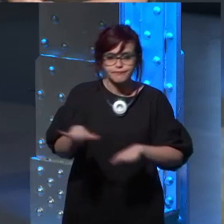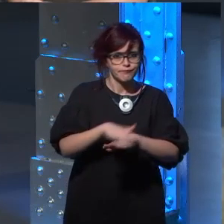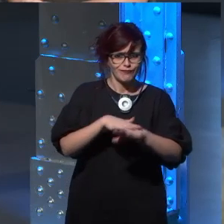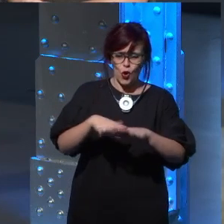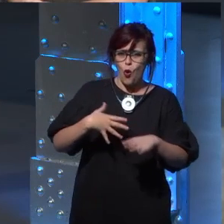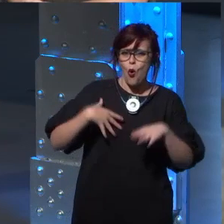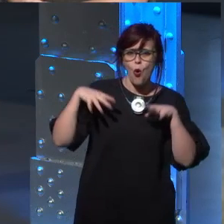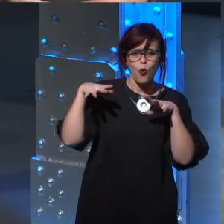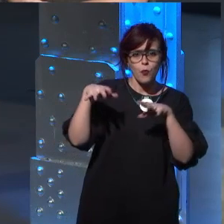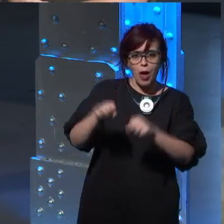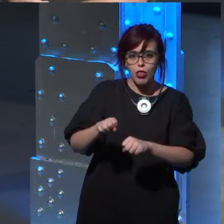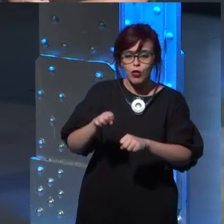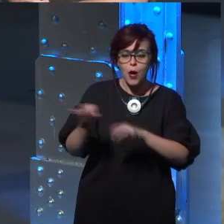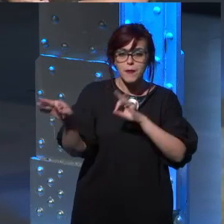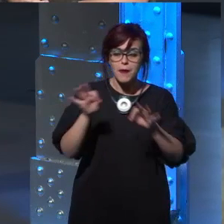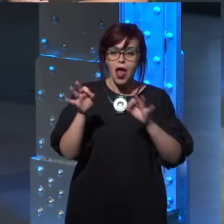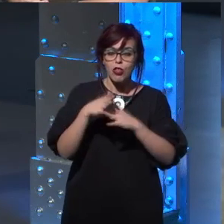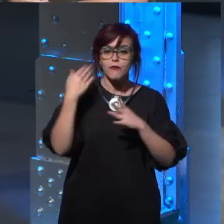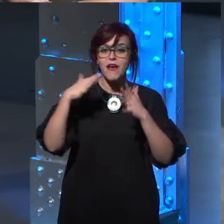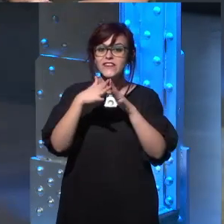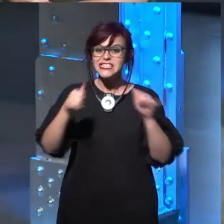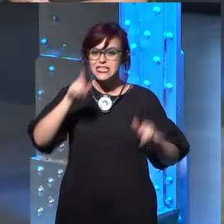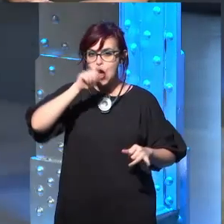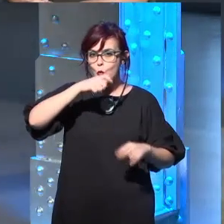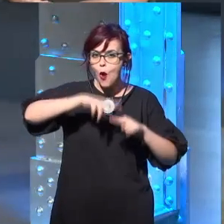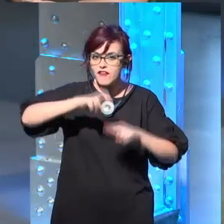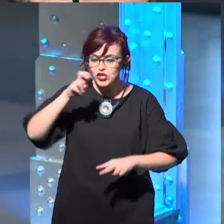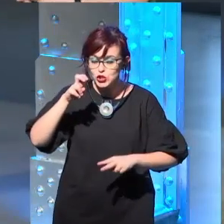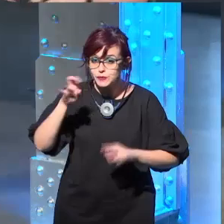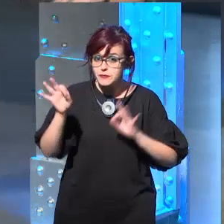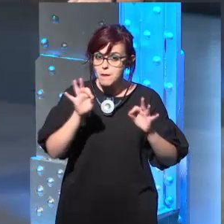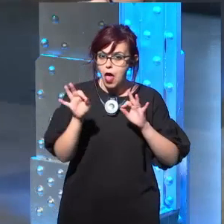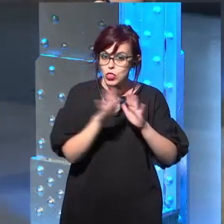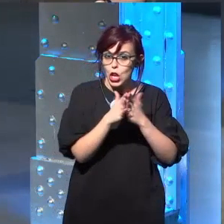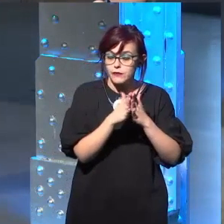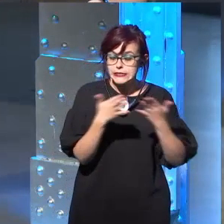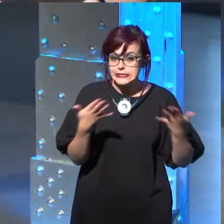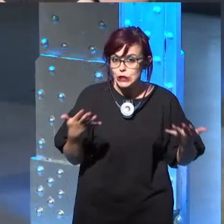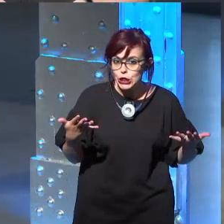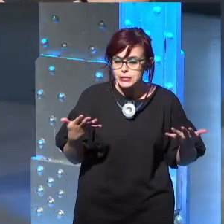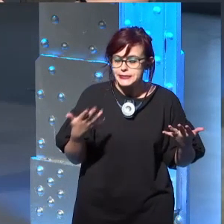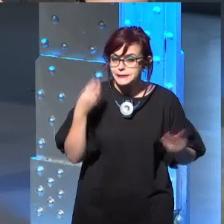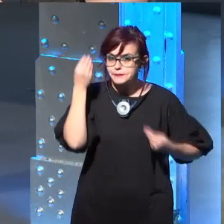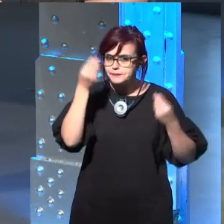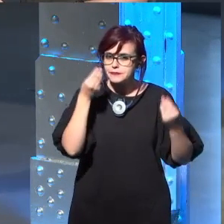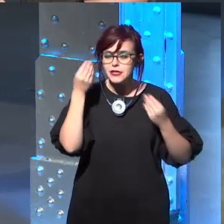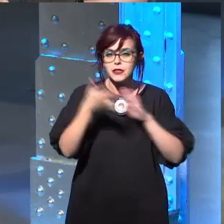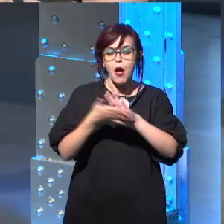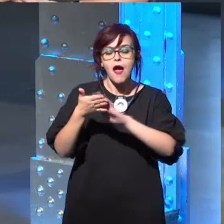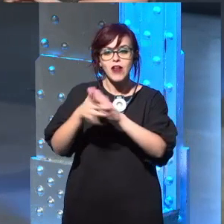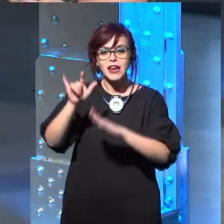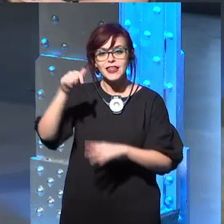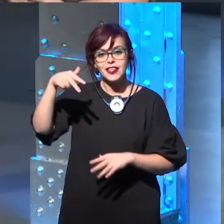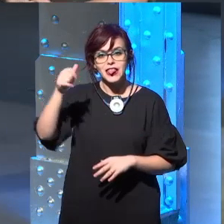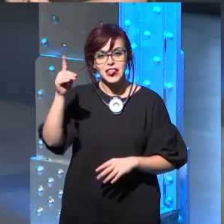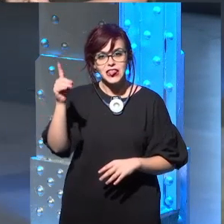de escribir la encyclopedia, pero que estaba muy busy preparando a Feast for Crowds, así que le dijo que